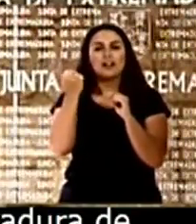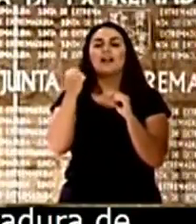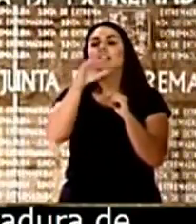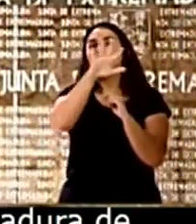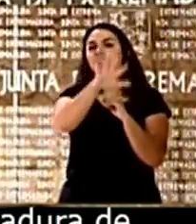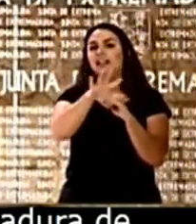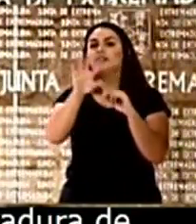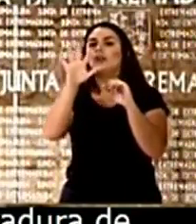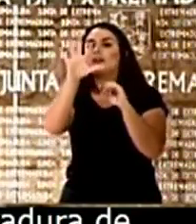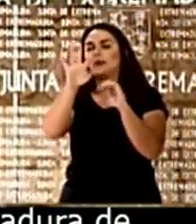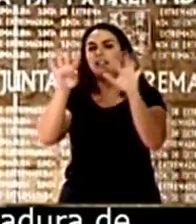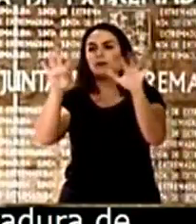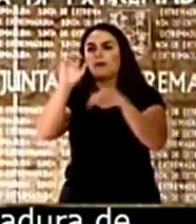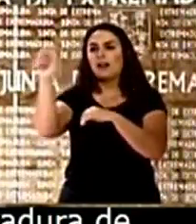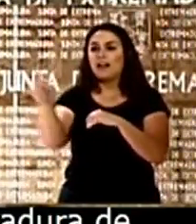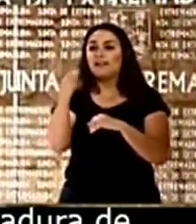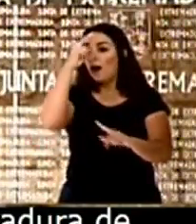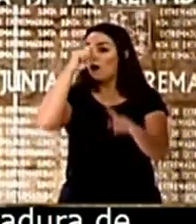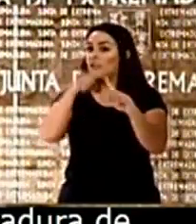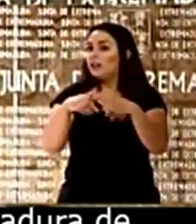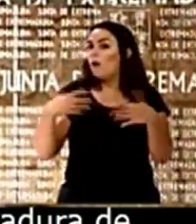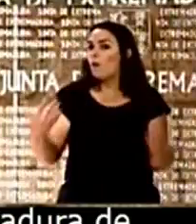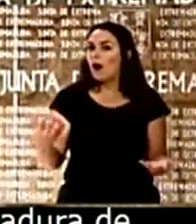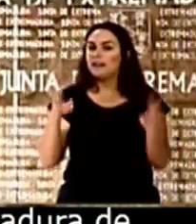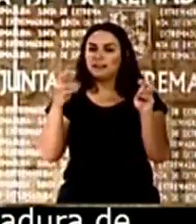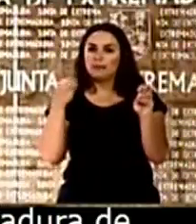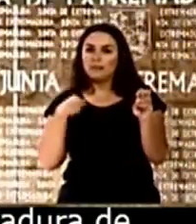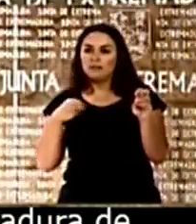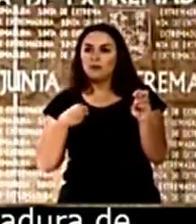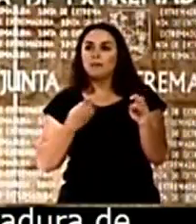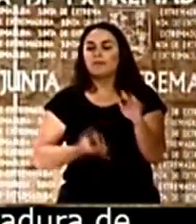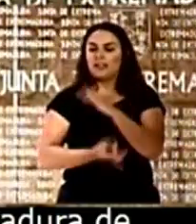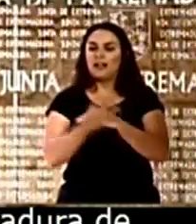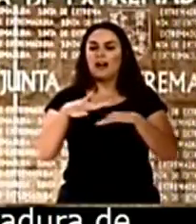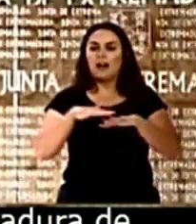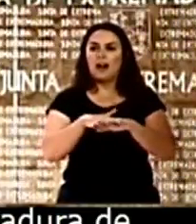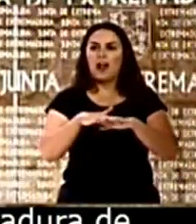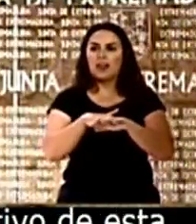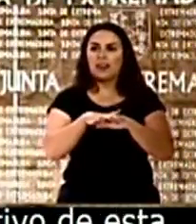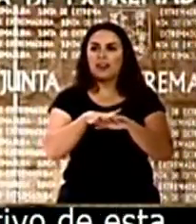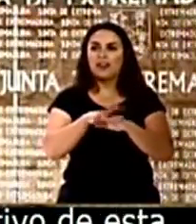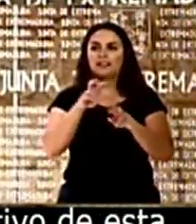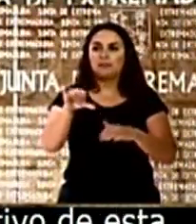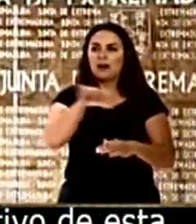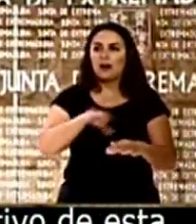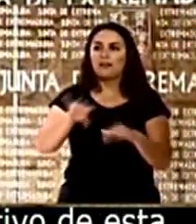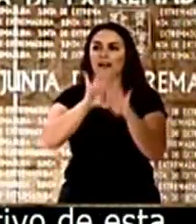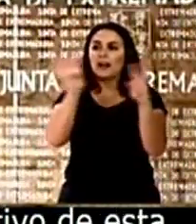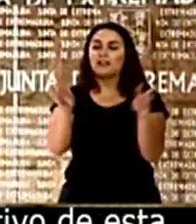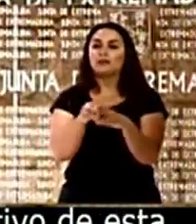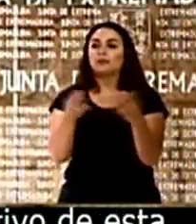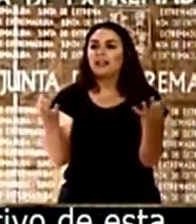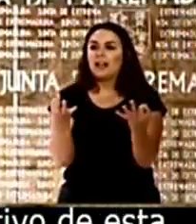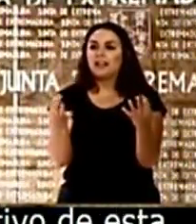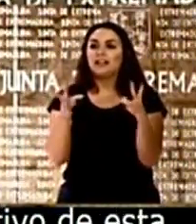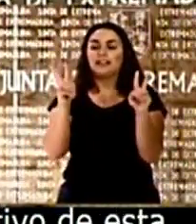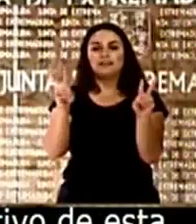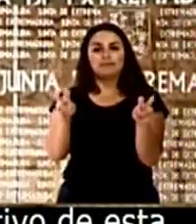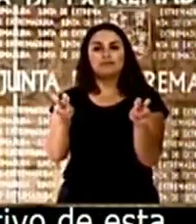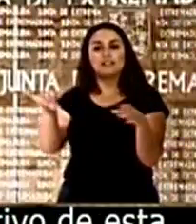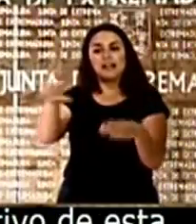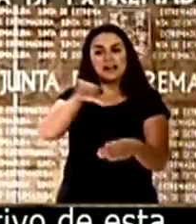2.516.259 euros. El objetivo de esta actuación es construir la red terciaria de riego, en definitiva, dotar de la correspondiente